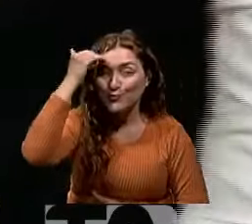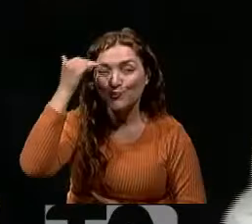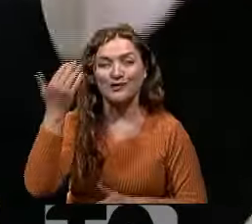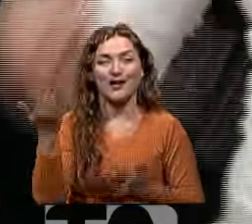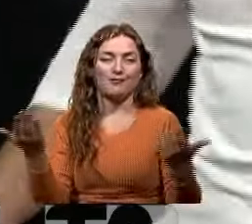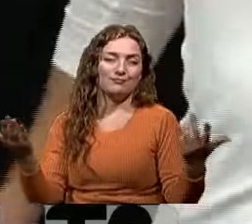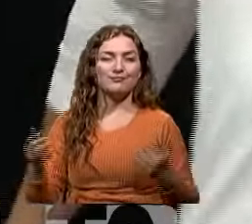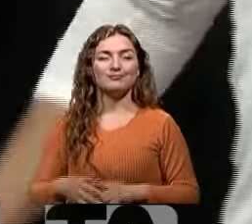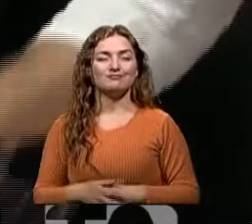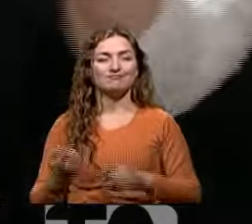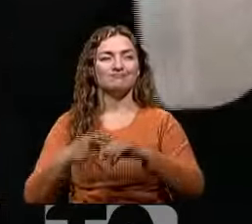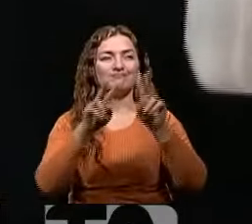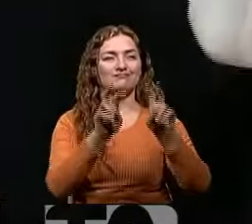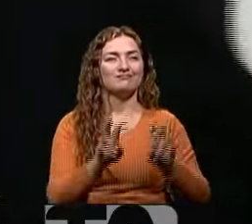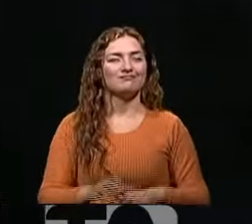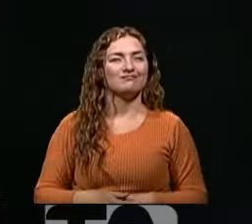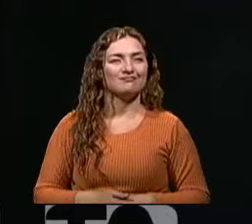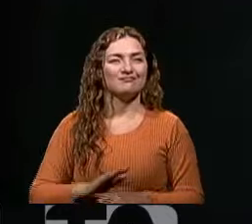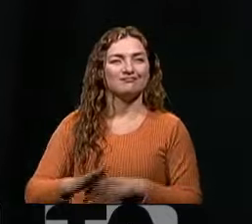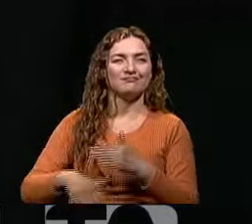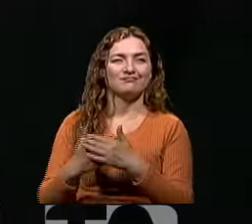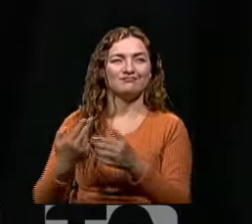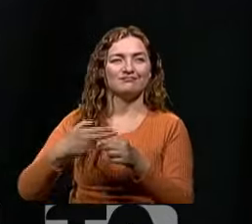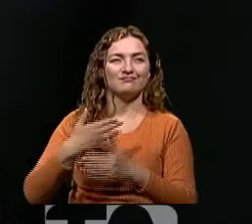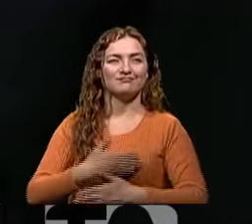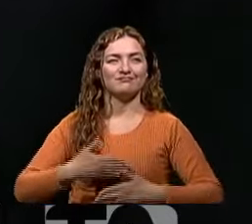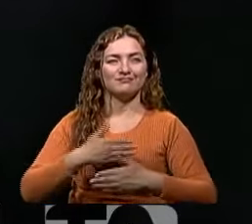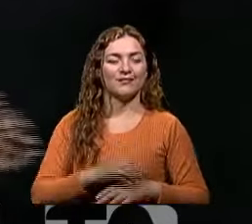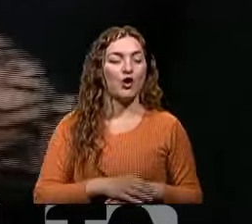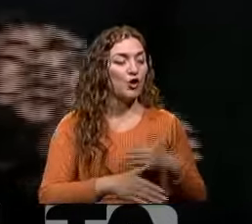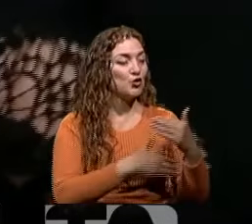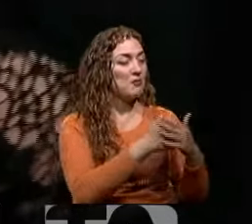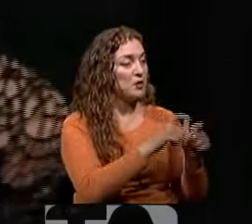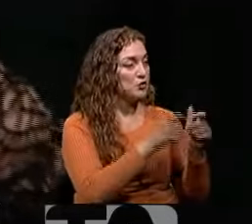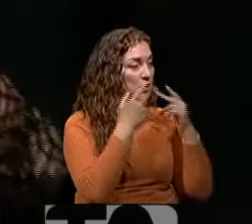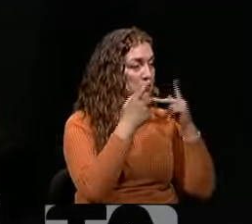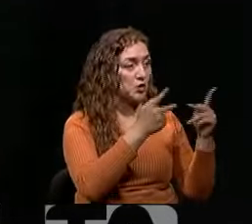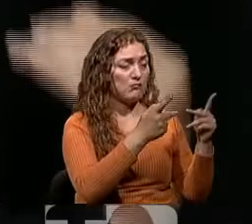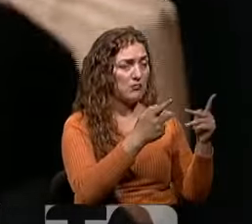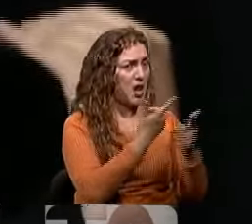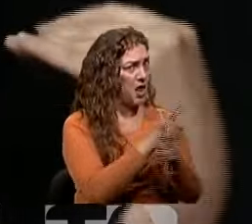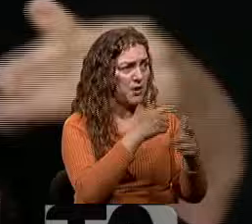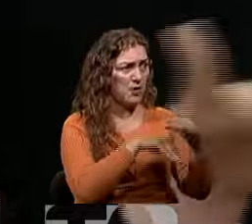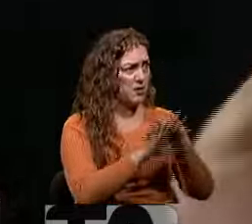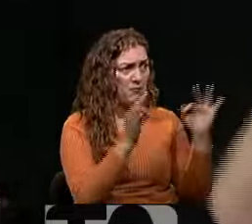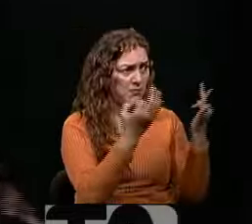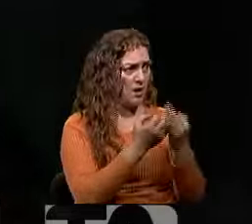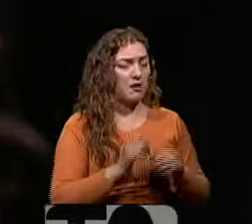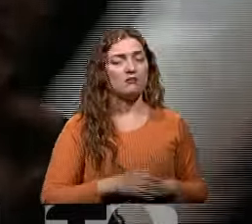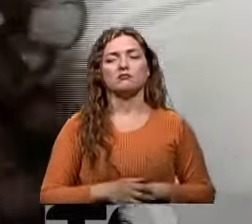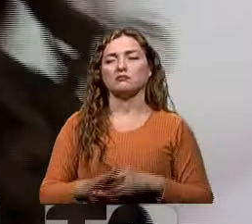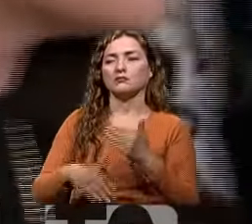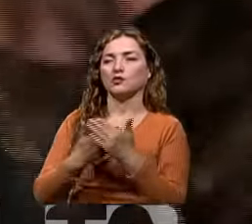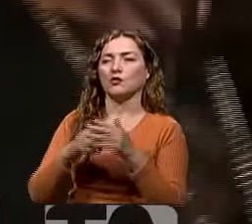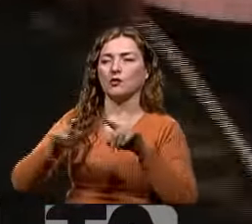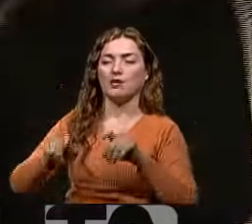que tenemos una variedad en la cartelera, así que vengan y disfrútenlas. Invitado todo el público, entonces es para apto para todo público. Para todo público, todo depende